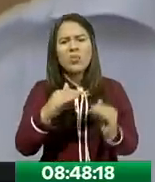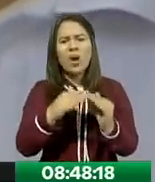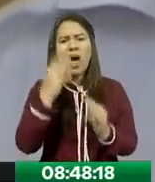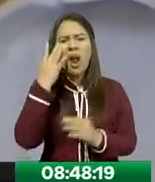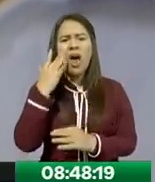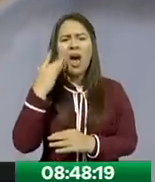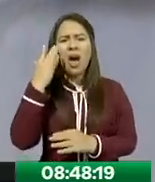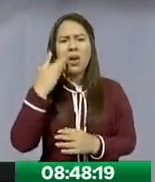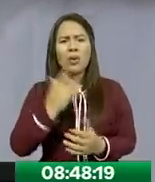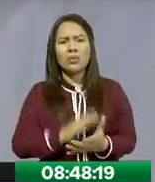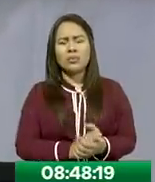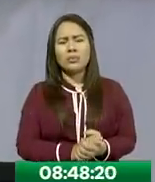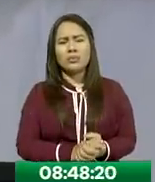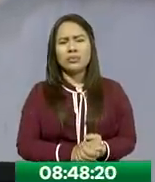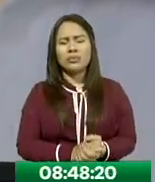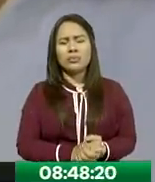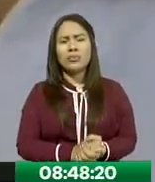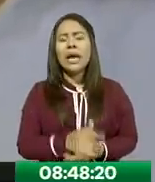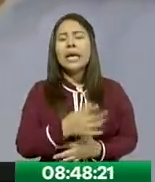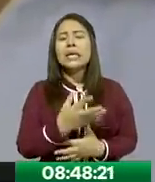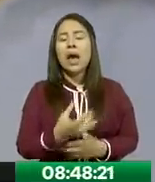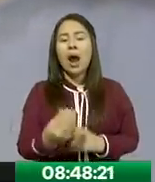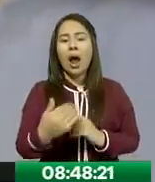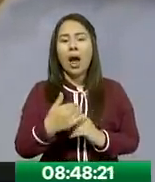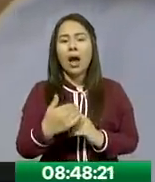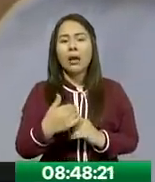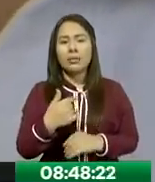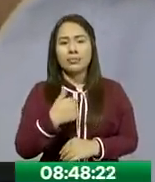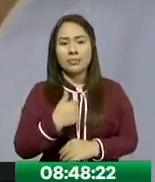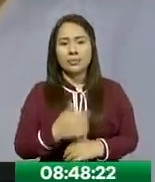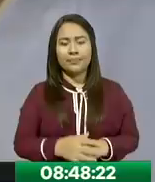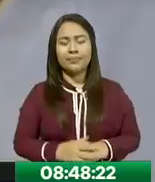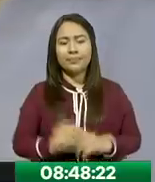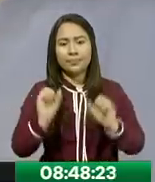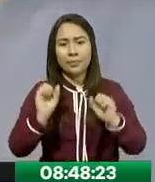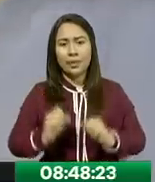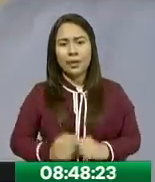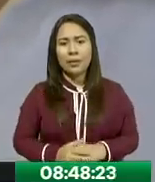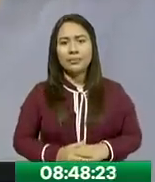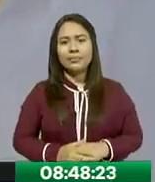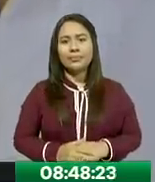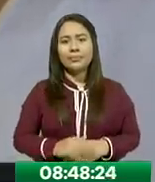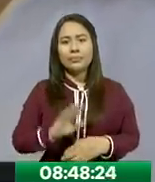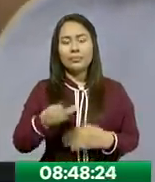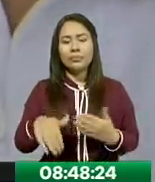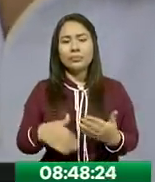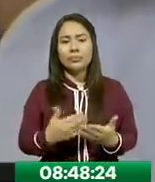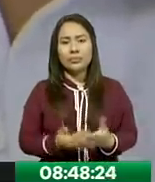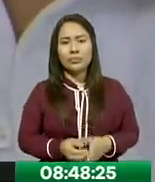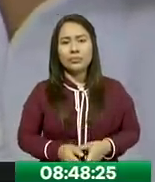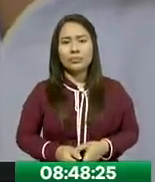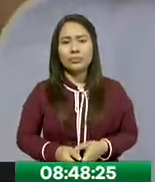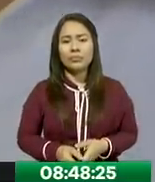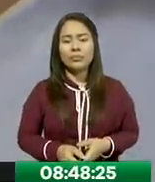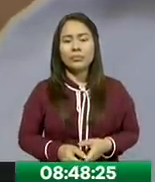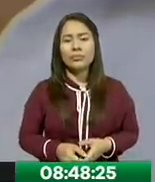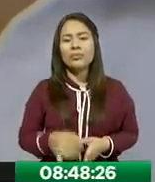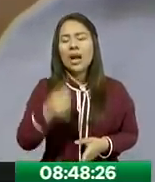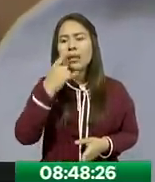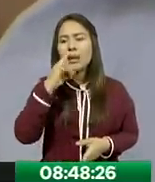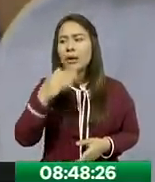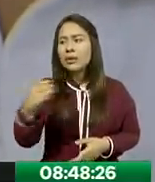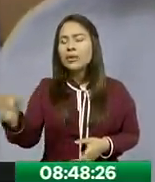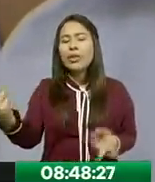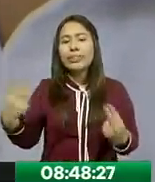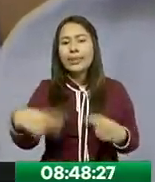oye chica, me quiso llamar la atención, pero como yo reaccioné diferente, entonces él se asustó y como venían también unos niños haciendo